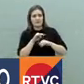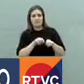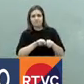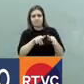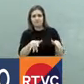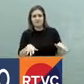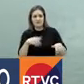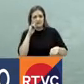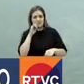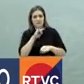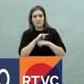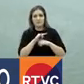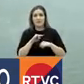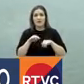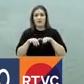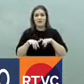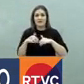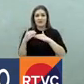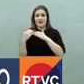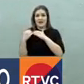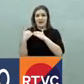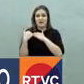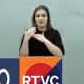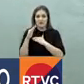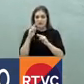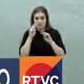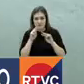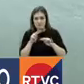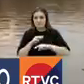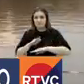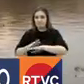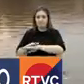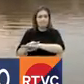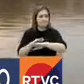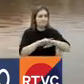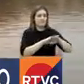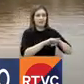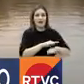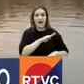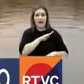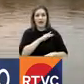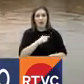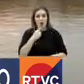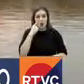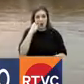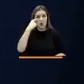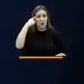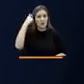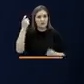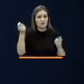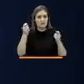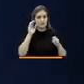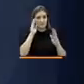Atención de Desastres le solicitó a los alcaldes activar los consejos de gestión de riesgo.